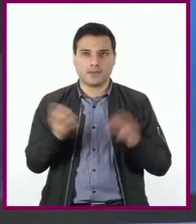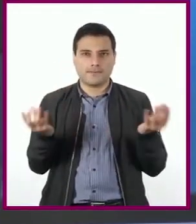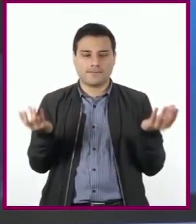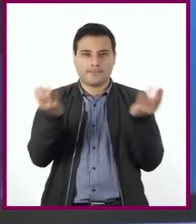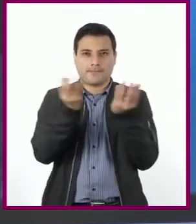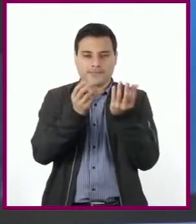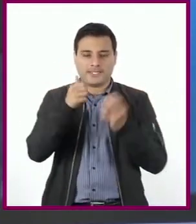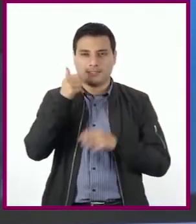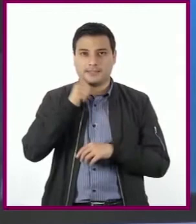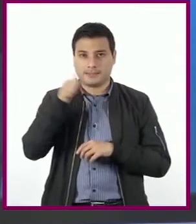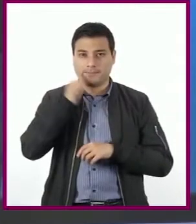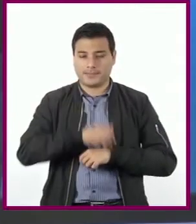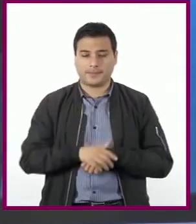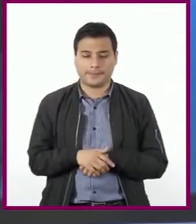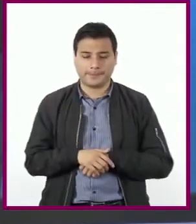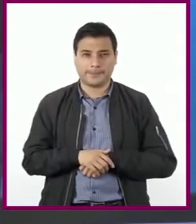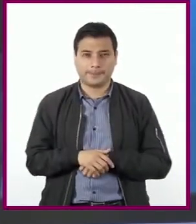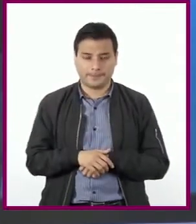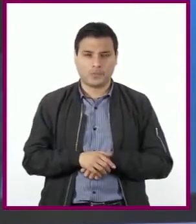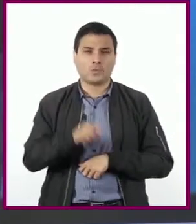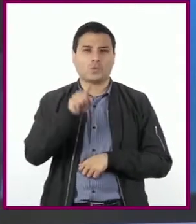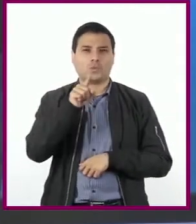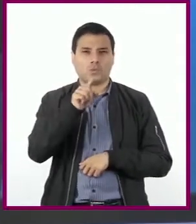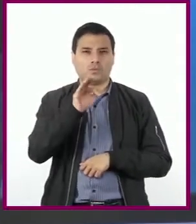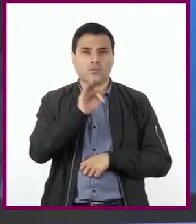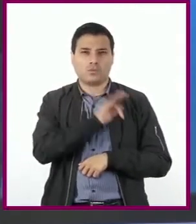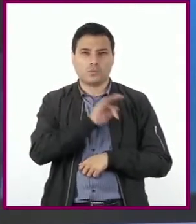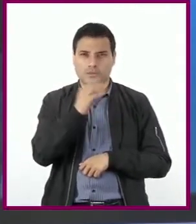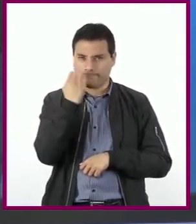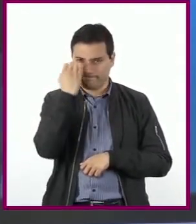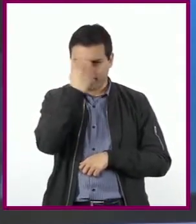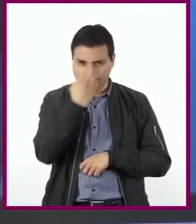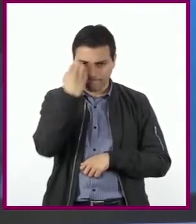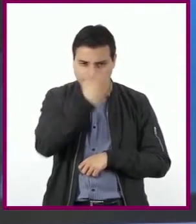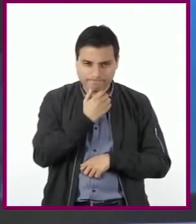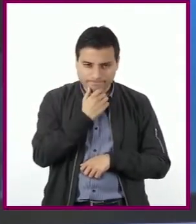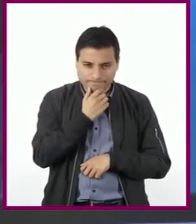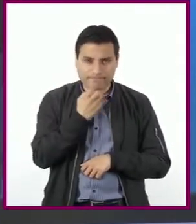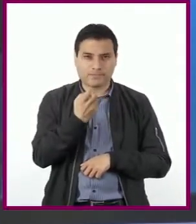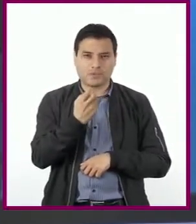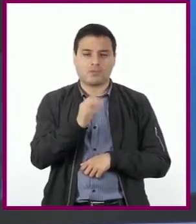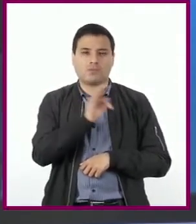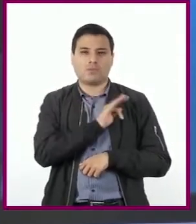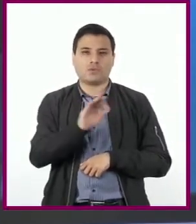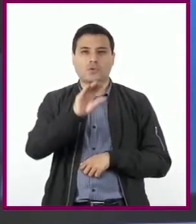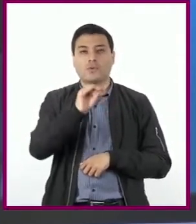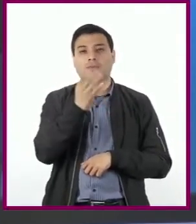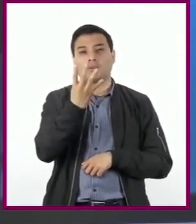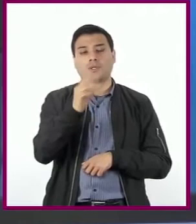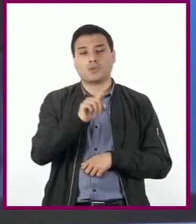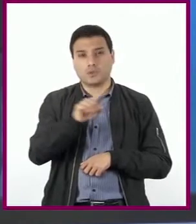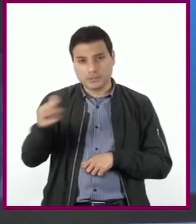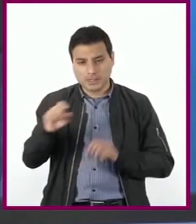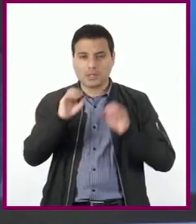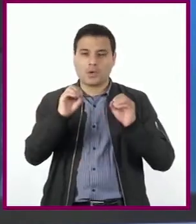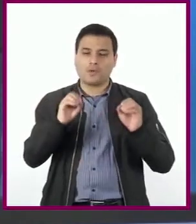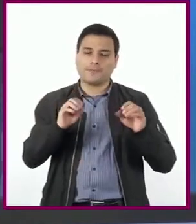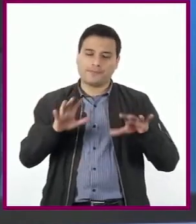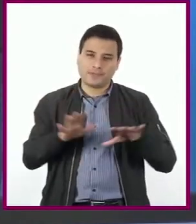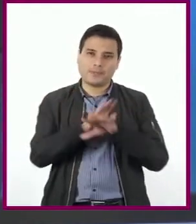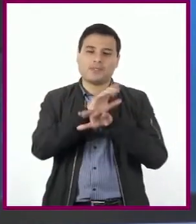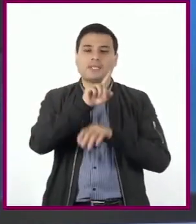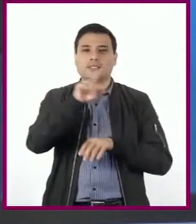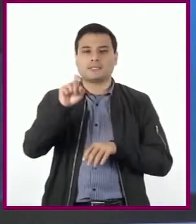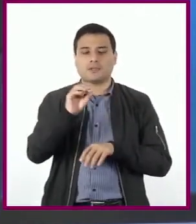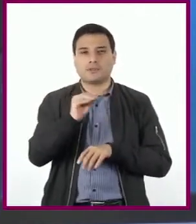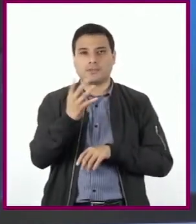Dependiendo del punto de vista que se analice, es el número que colocaremos en el numerador y en el denominador. Si queremos comparar